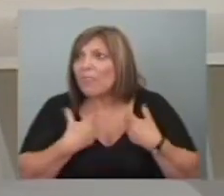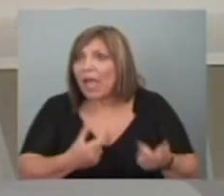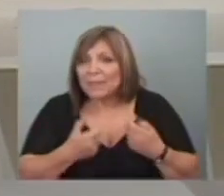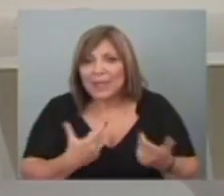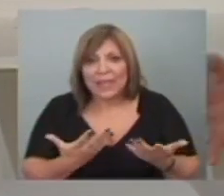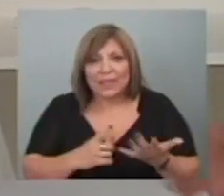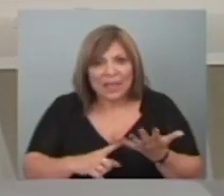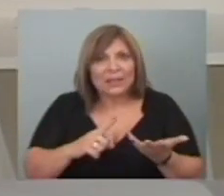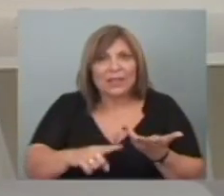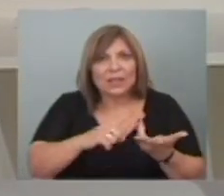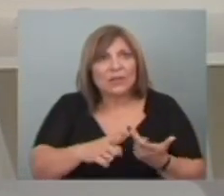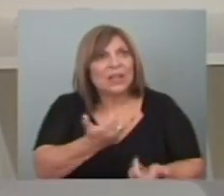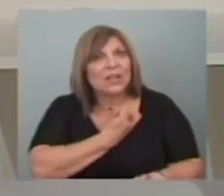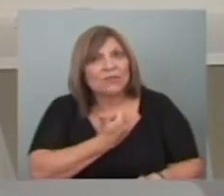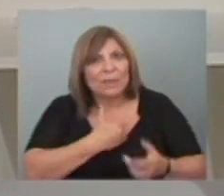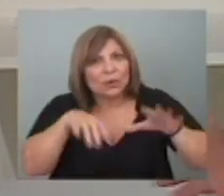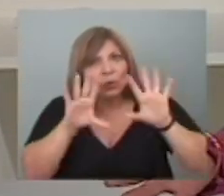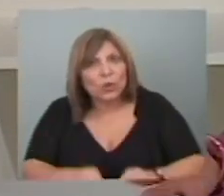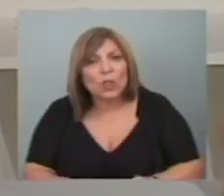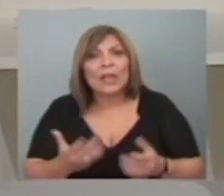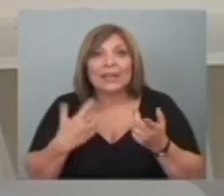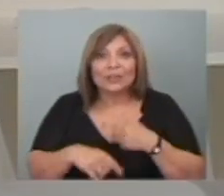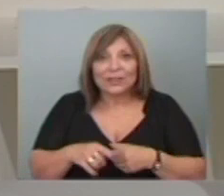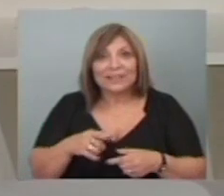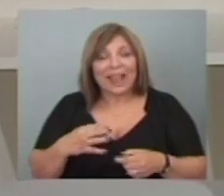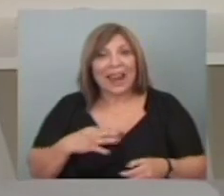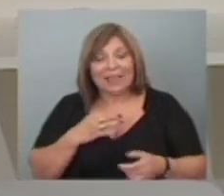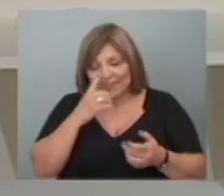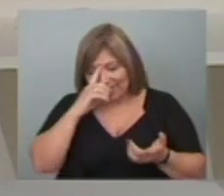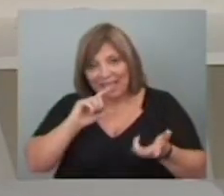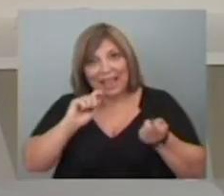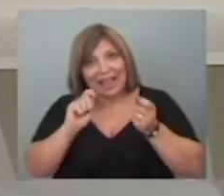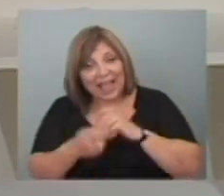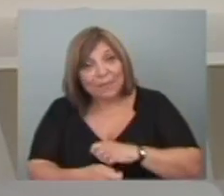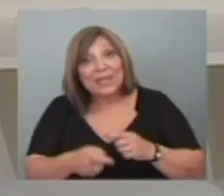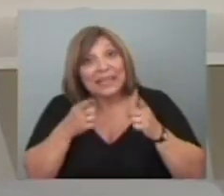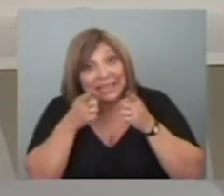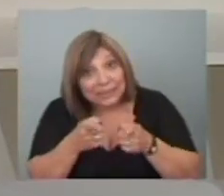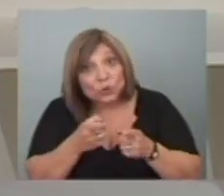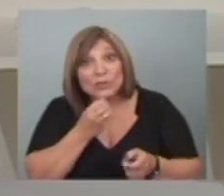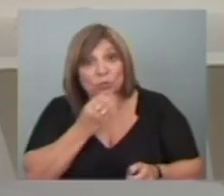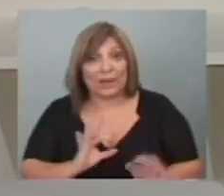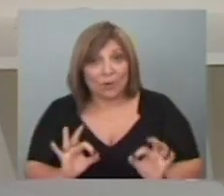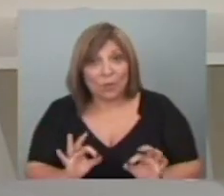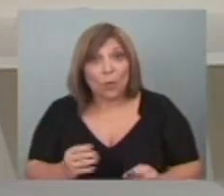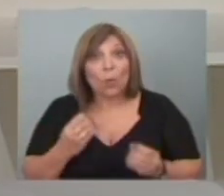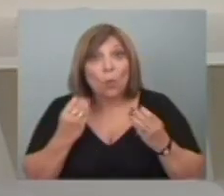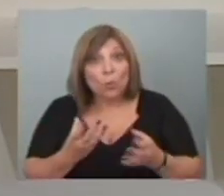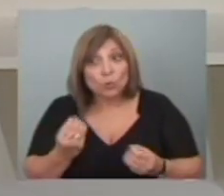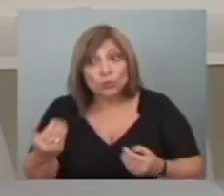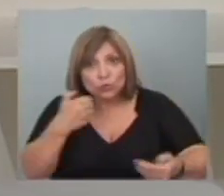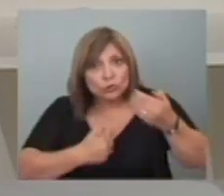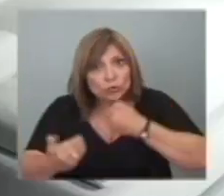nos dieron esto, lo otro, nos informaron, y ahí empieza a cambiar la vida. Y lo bueno es que mucha gente que viene a